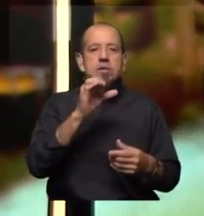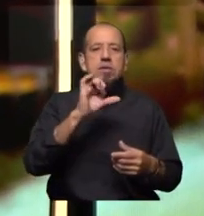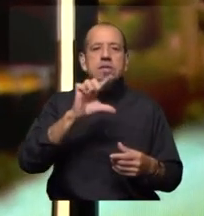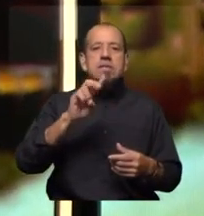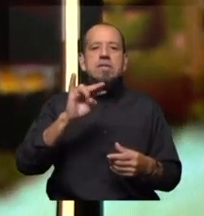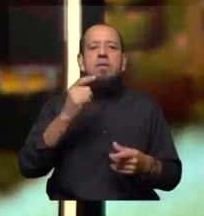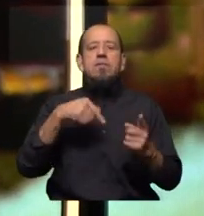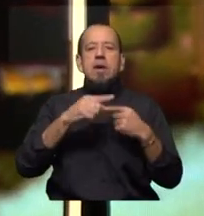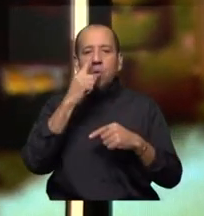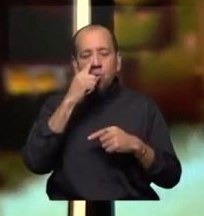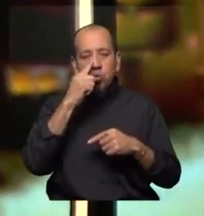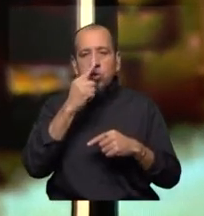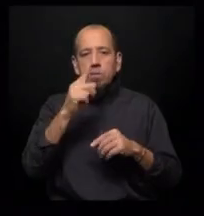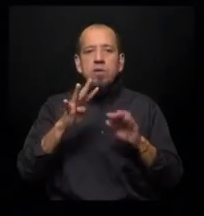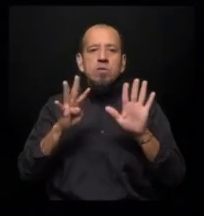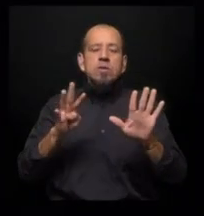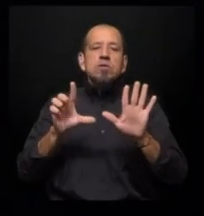junio del